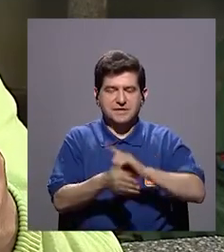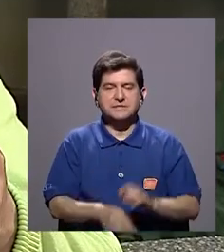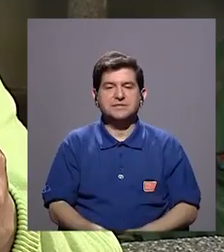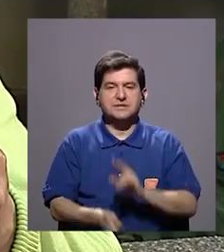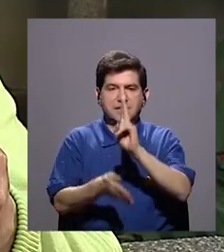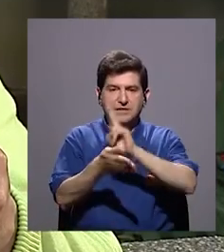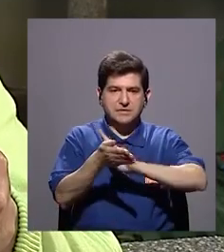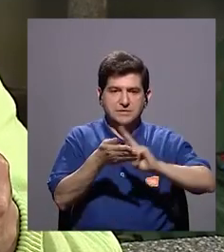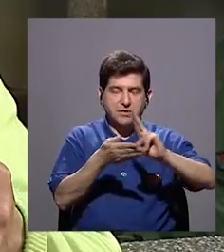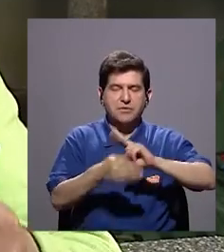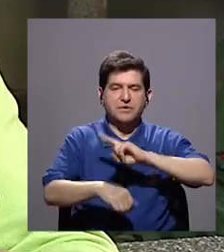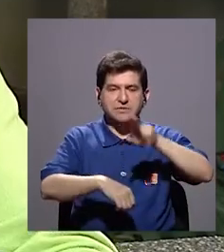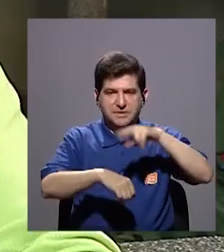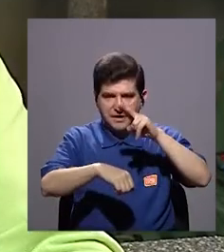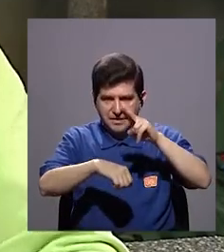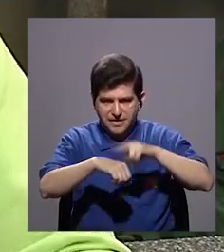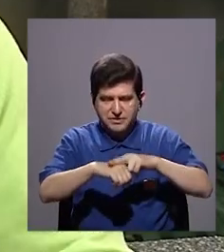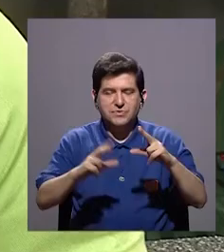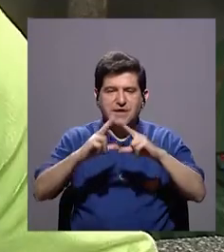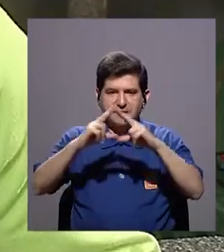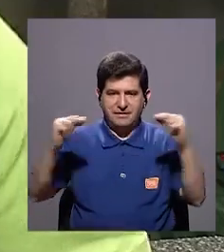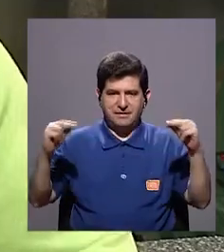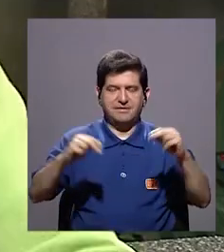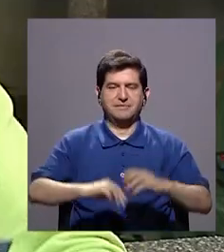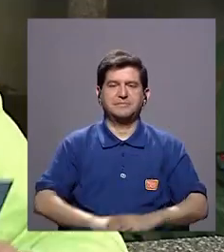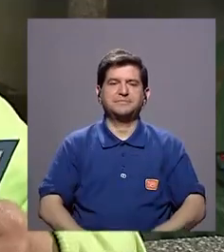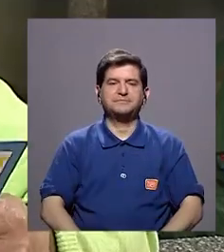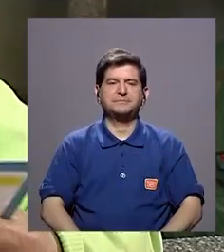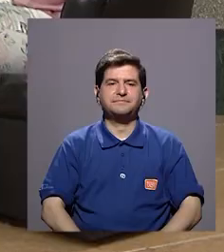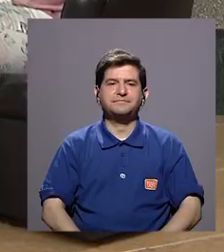la Universidad Nacional Autónoma de Nicaragua.